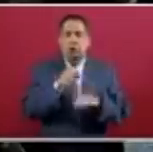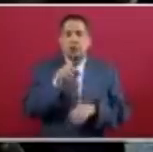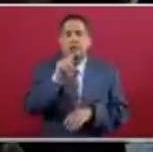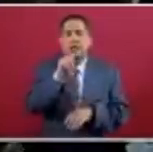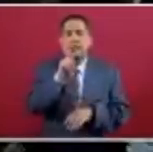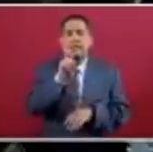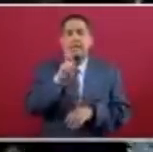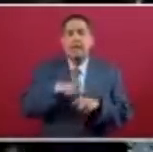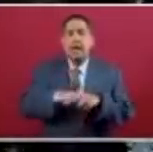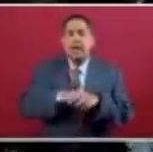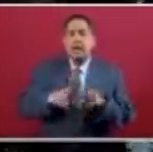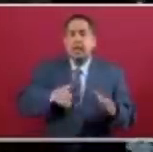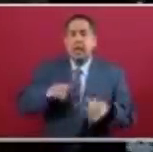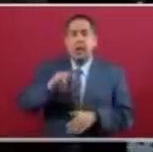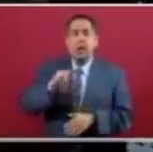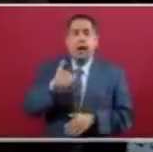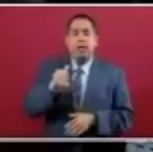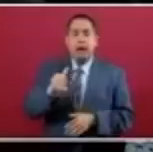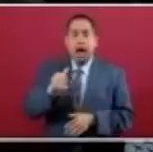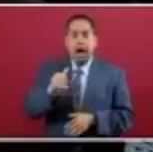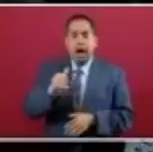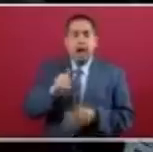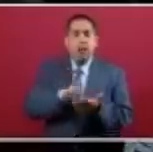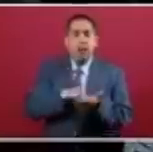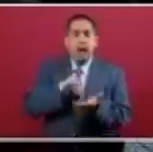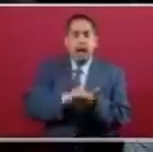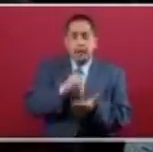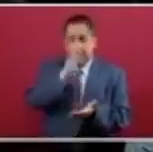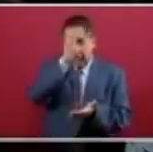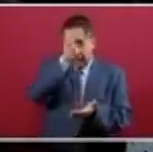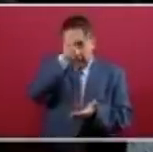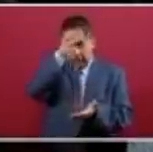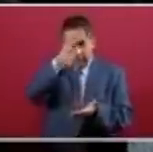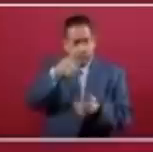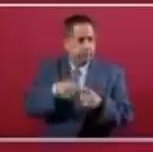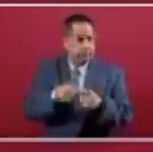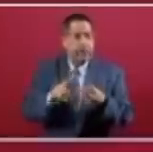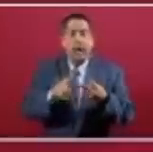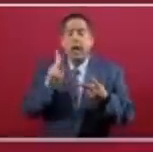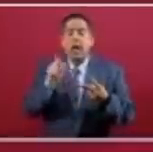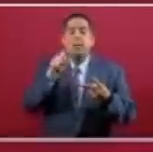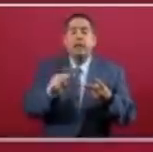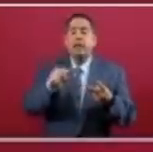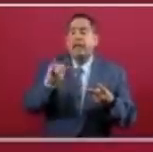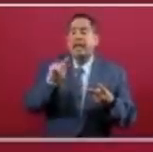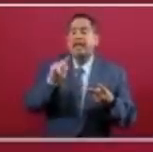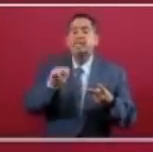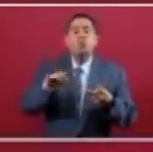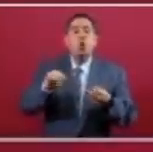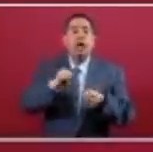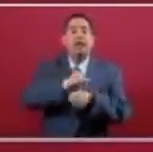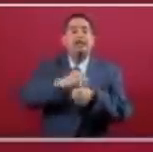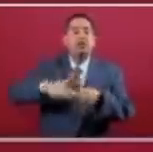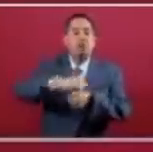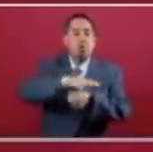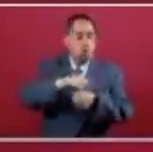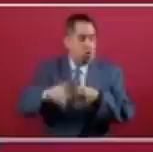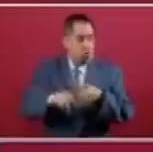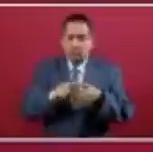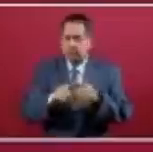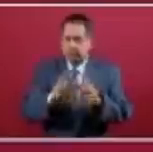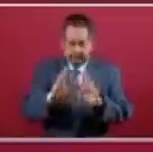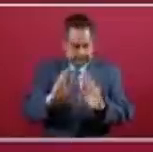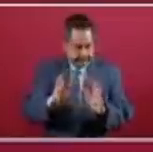Maya, vamos a revisar el plan del Istmo, porque ya queremos